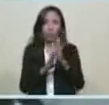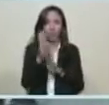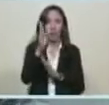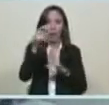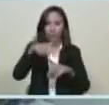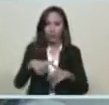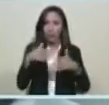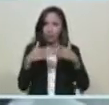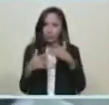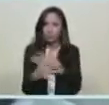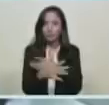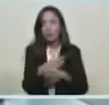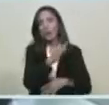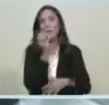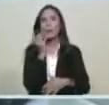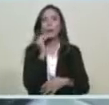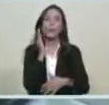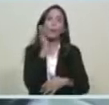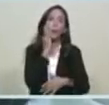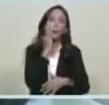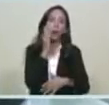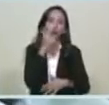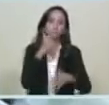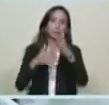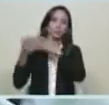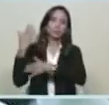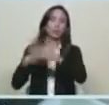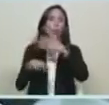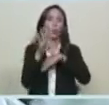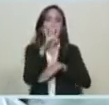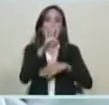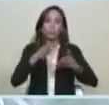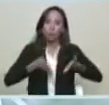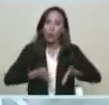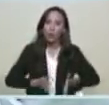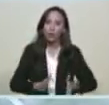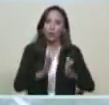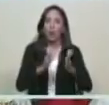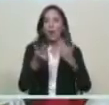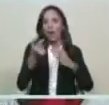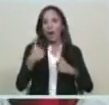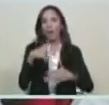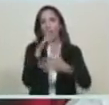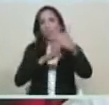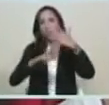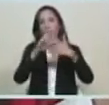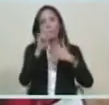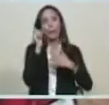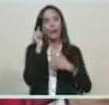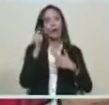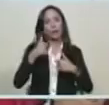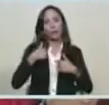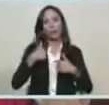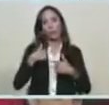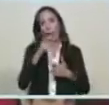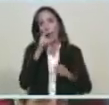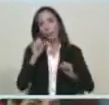mi mamá mi mamá tuvo cuatro muchachos tres hembras y este muchacho que está que